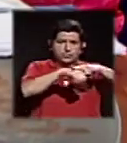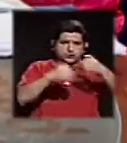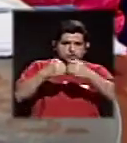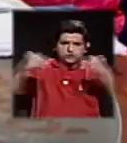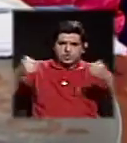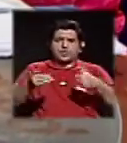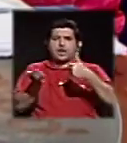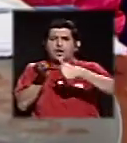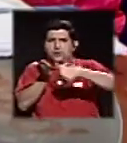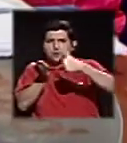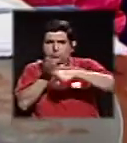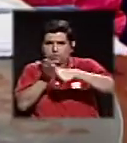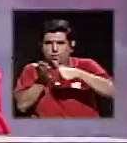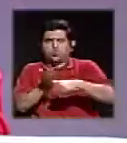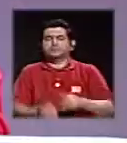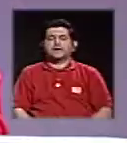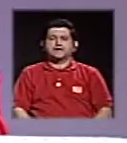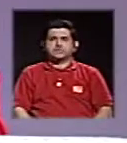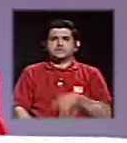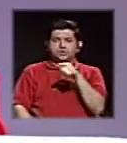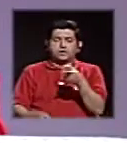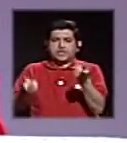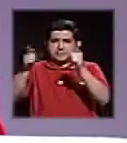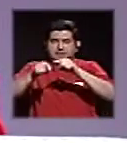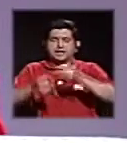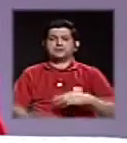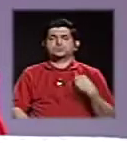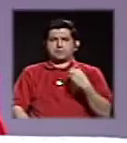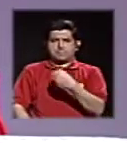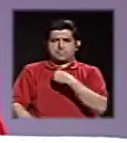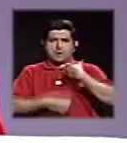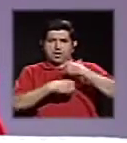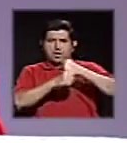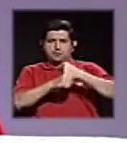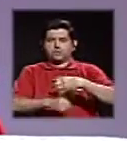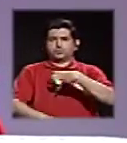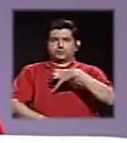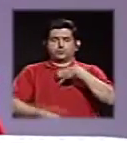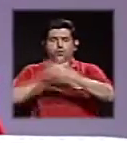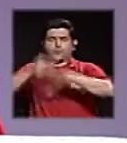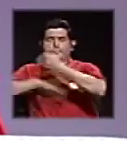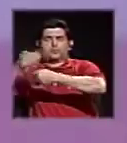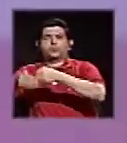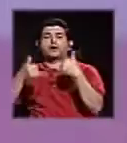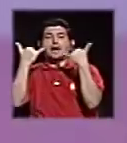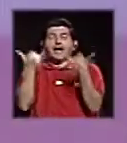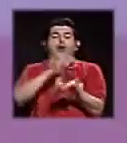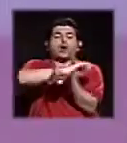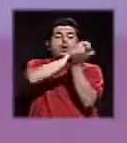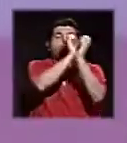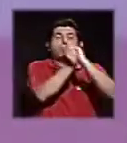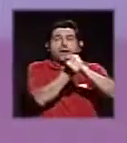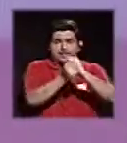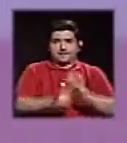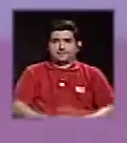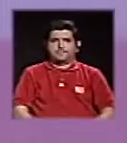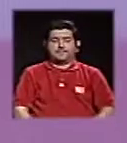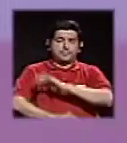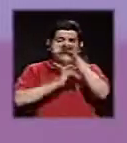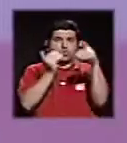regidores con la nacional y el resto de los funcionarios municipales en la municipal ahora se cambió de manera que van